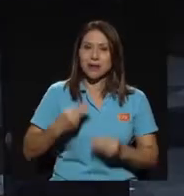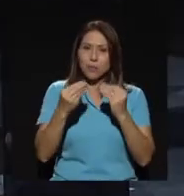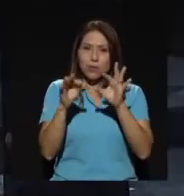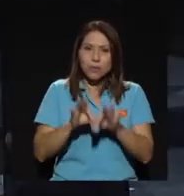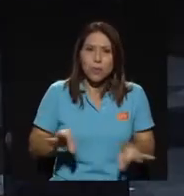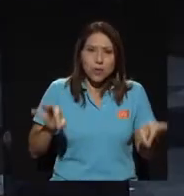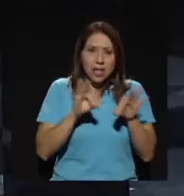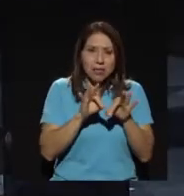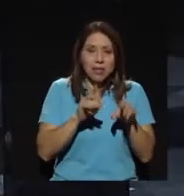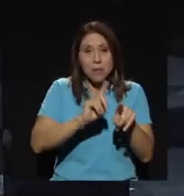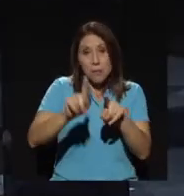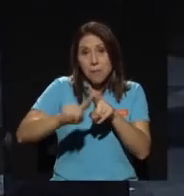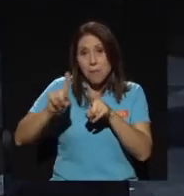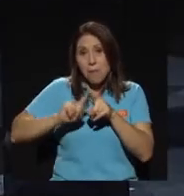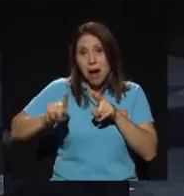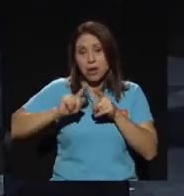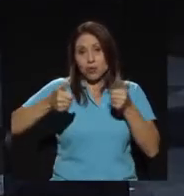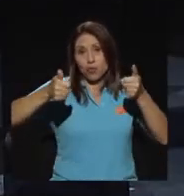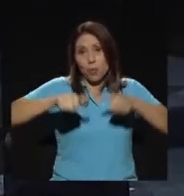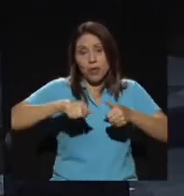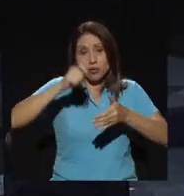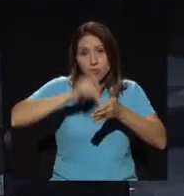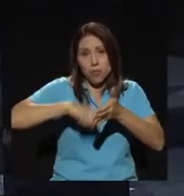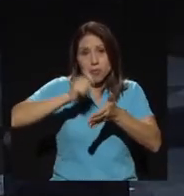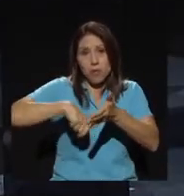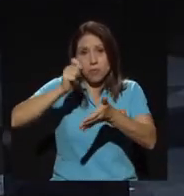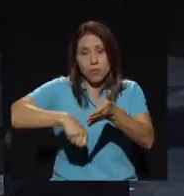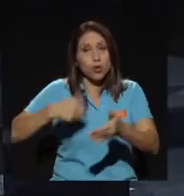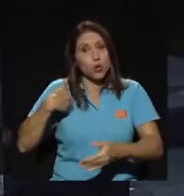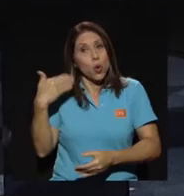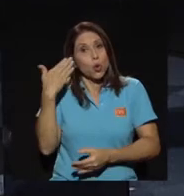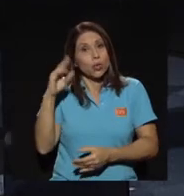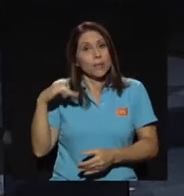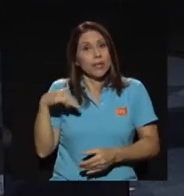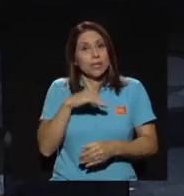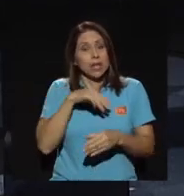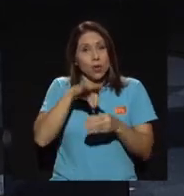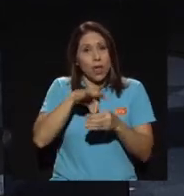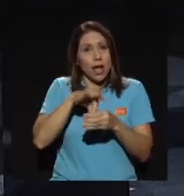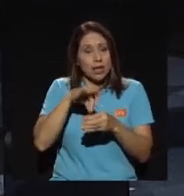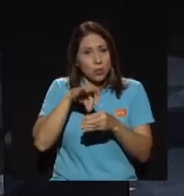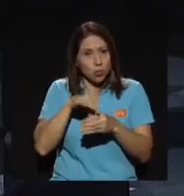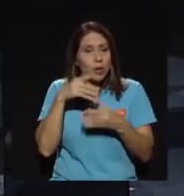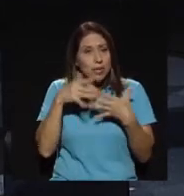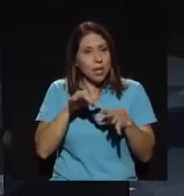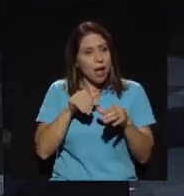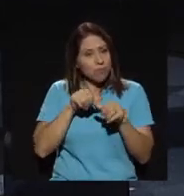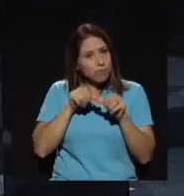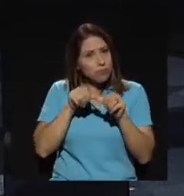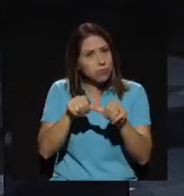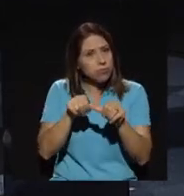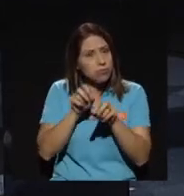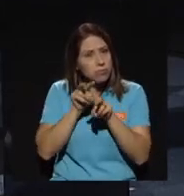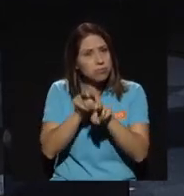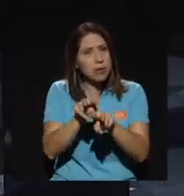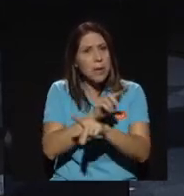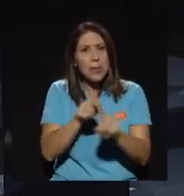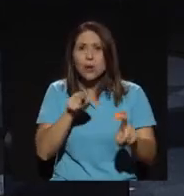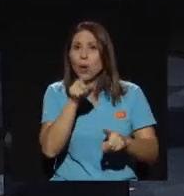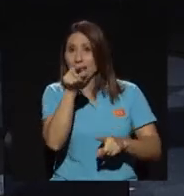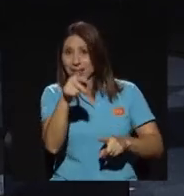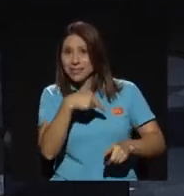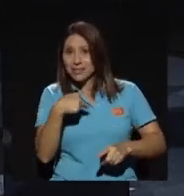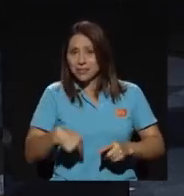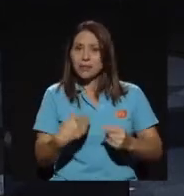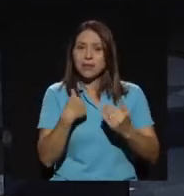desconozco ahorita si dado seguimiento el ministerio de agricultura pero si tienen ese tipo de tecnología nosotros también